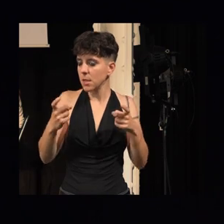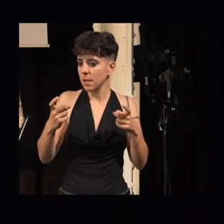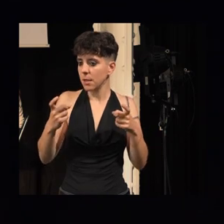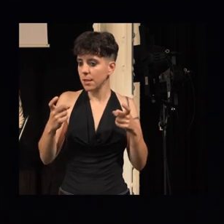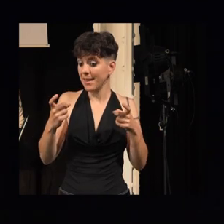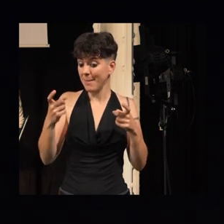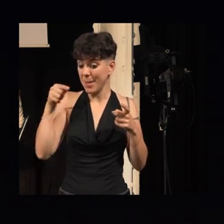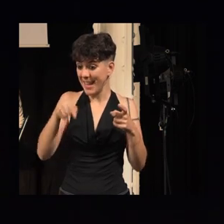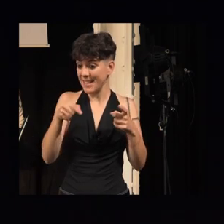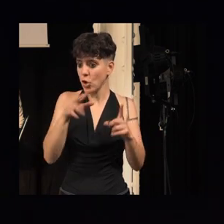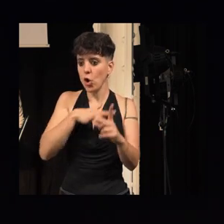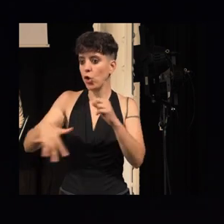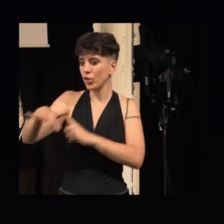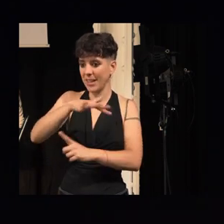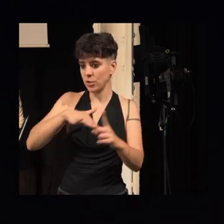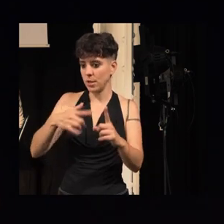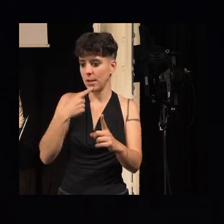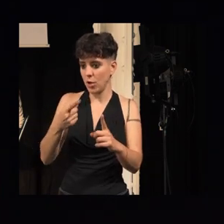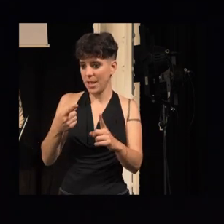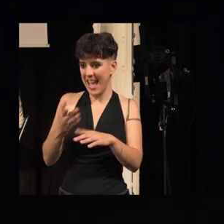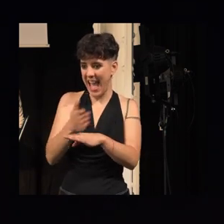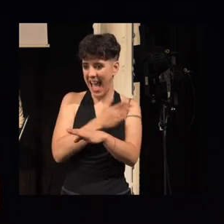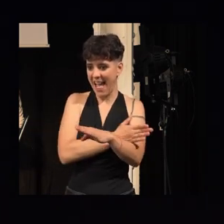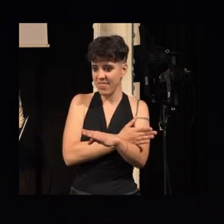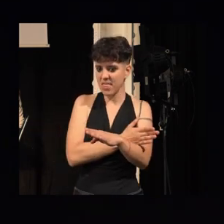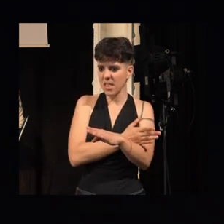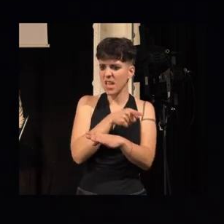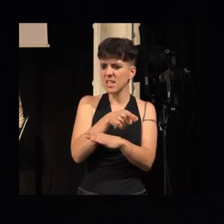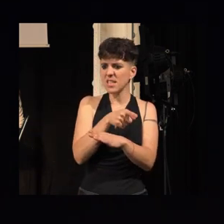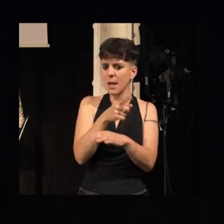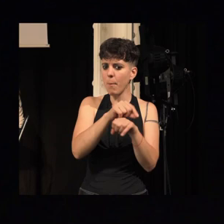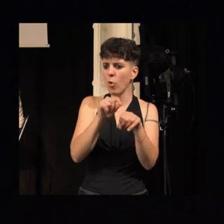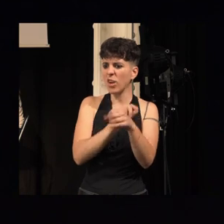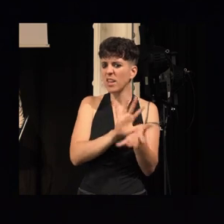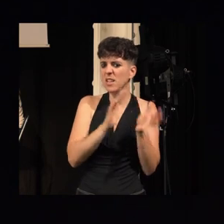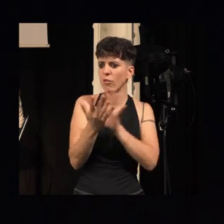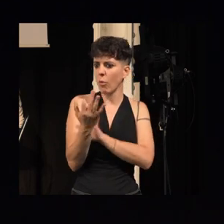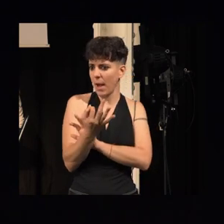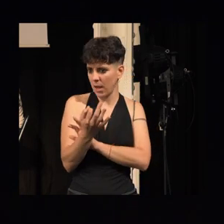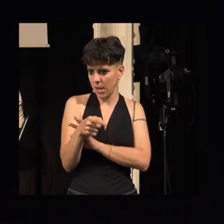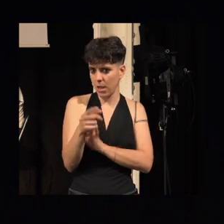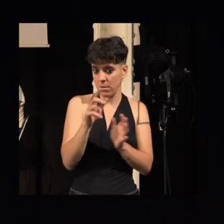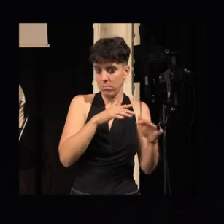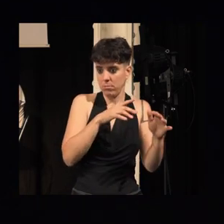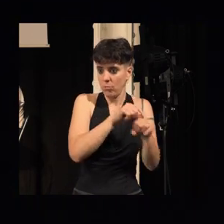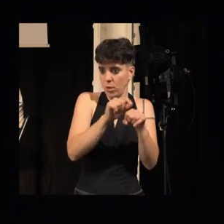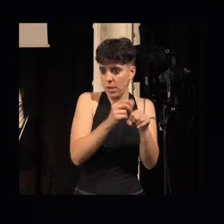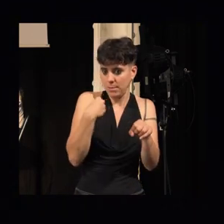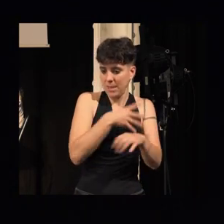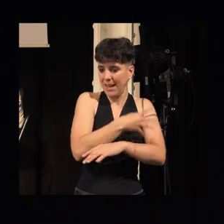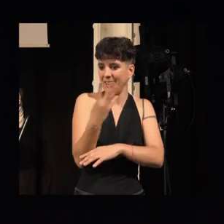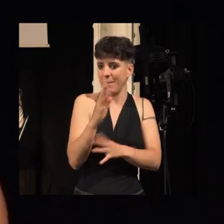Todo esto en un contexto, como digo, en el que no se ha definido qué vienen a transformar las políticas LGTB.